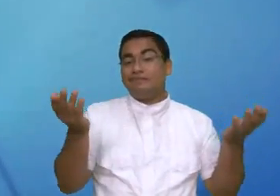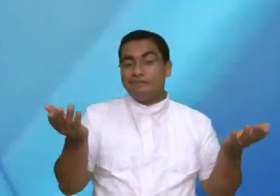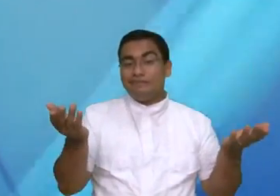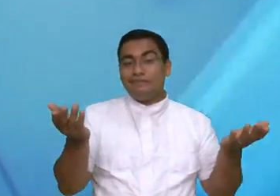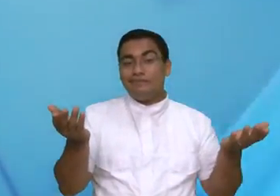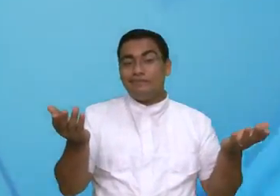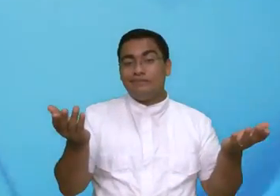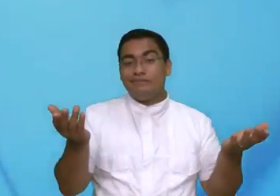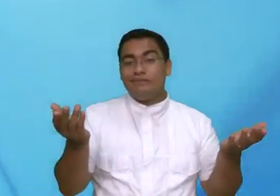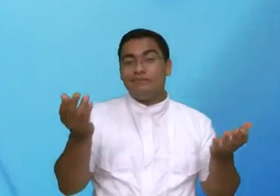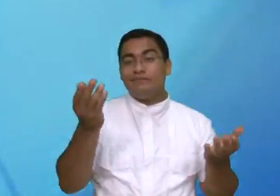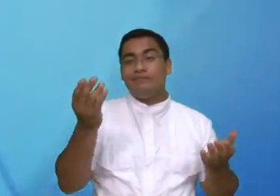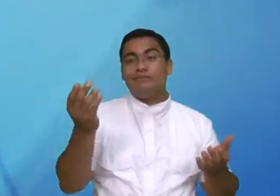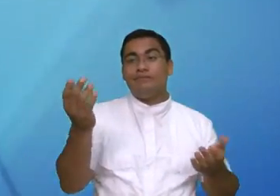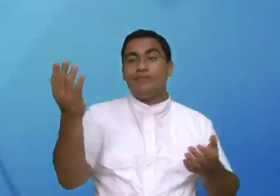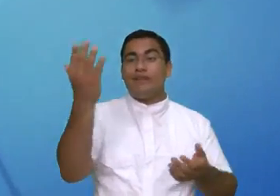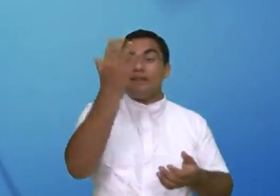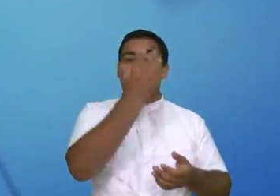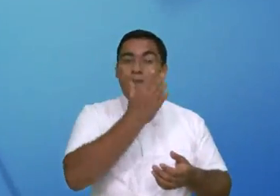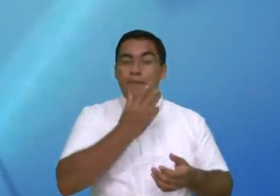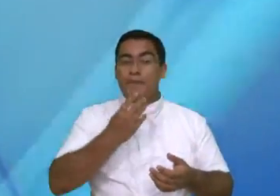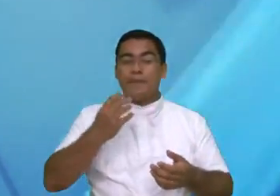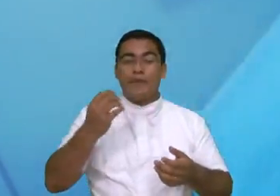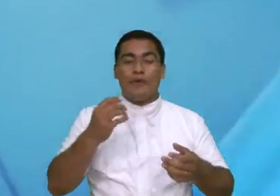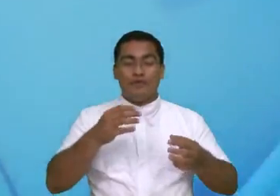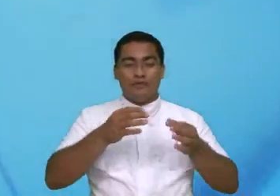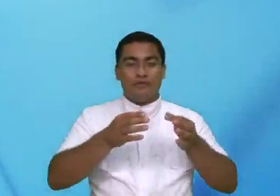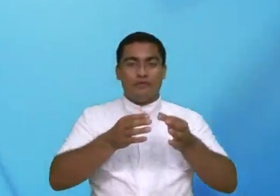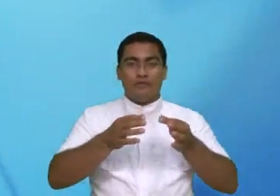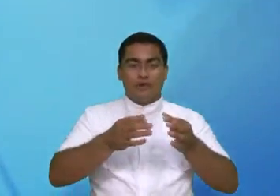esa hermosa hazaña,